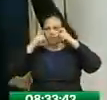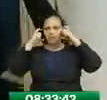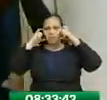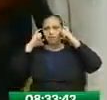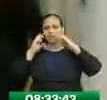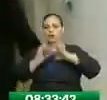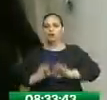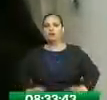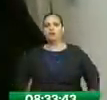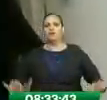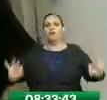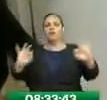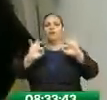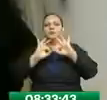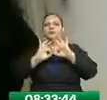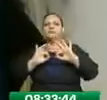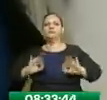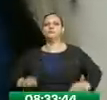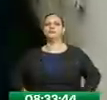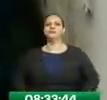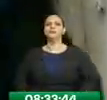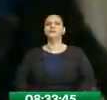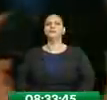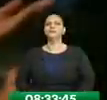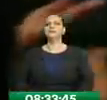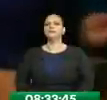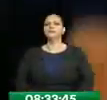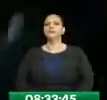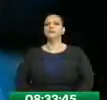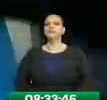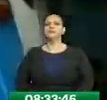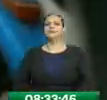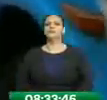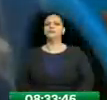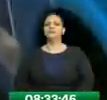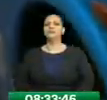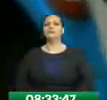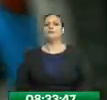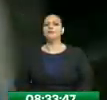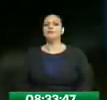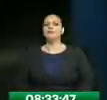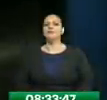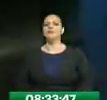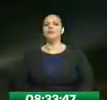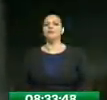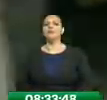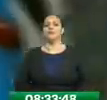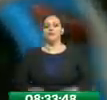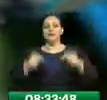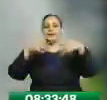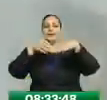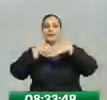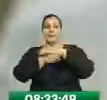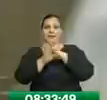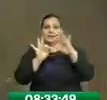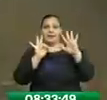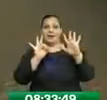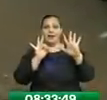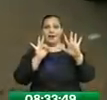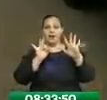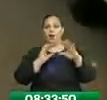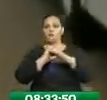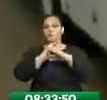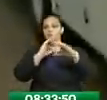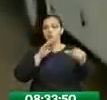el distanciamiento también hay que respetar. Bien, es la situación que se vive en el sector de la entrada de la 8. Recordamos que